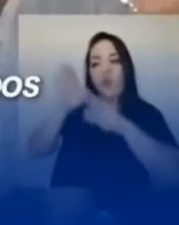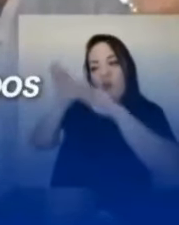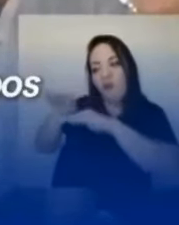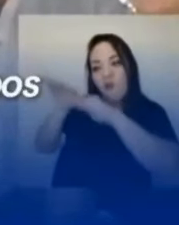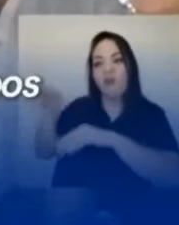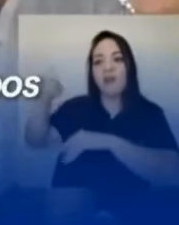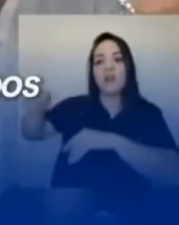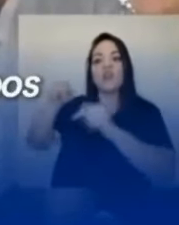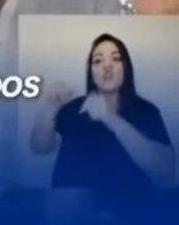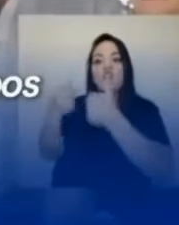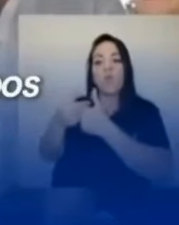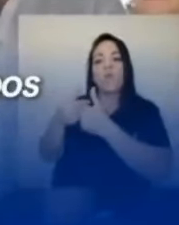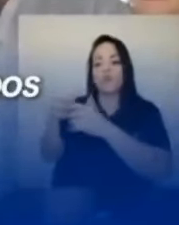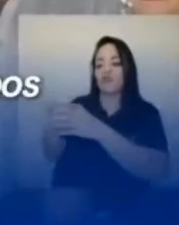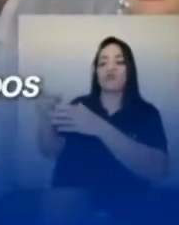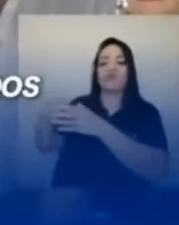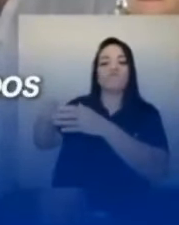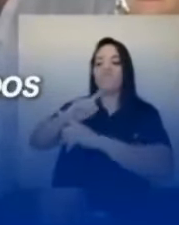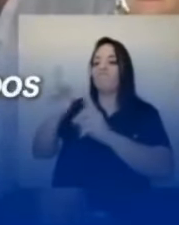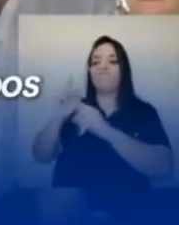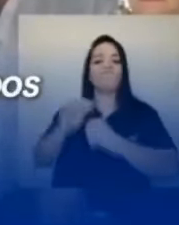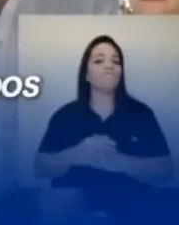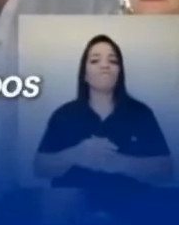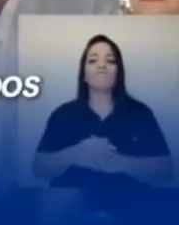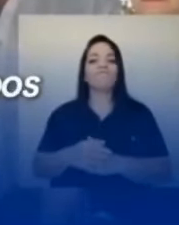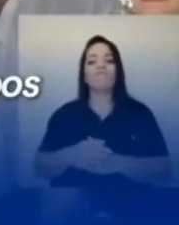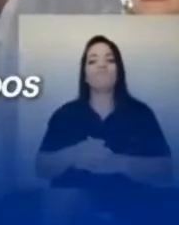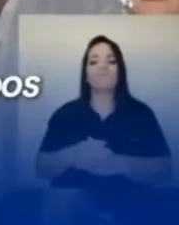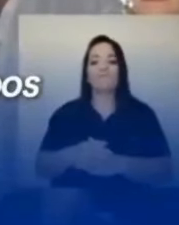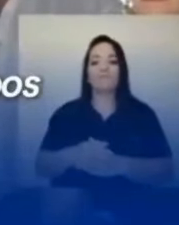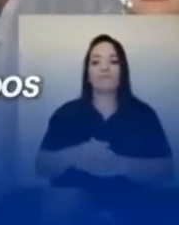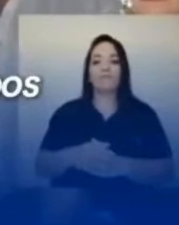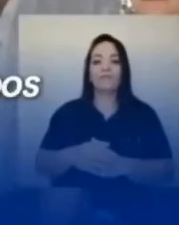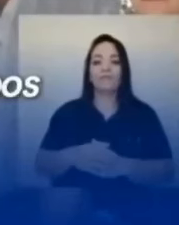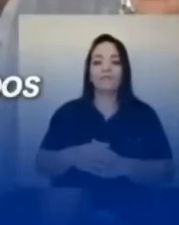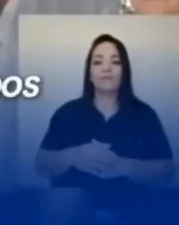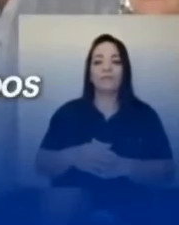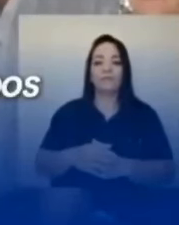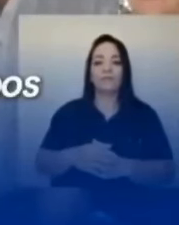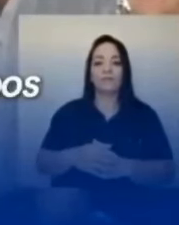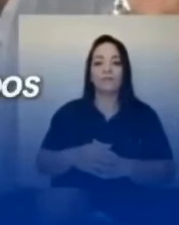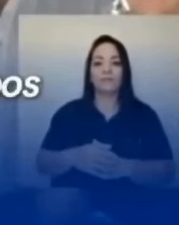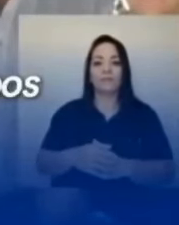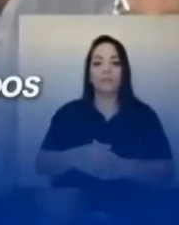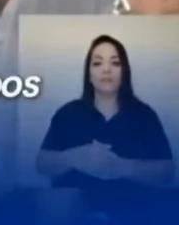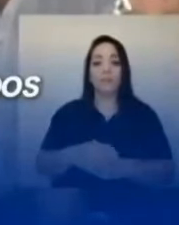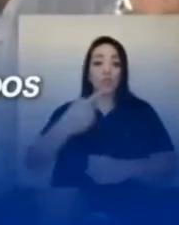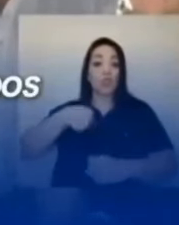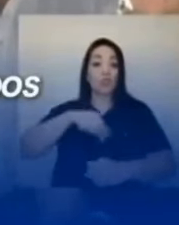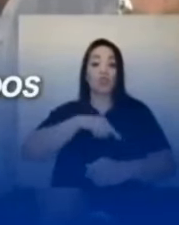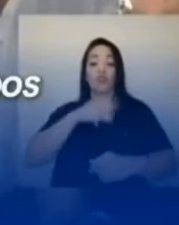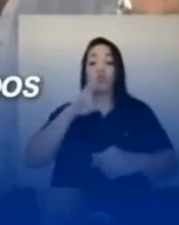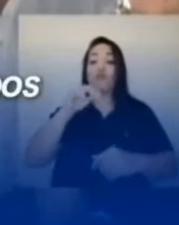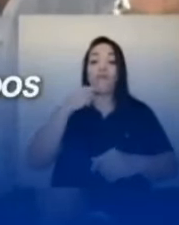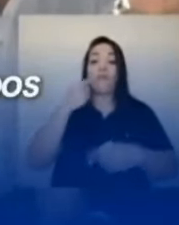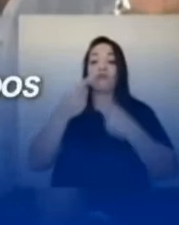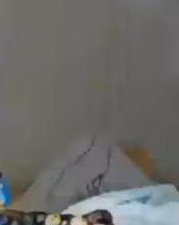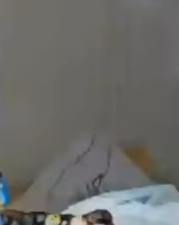de interés y no va a decir, por ejemplo, a los rectores, qué miedo una